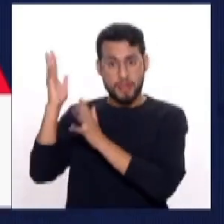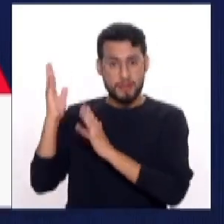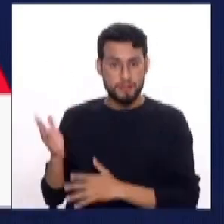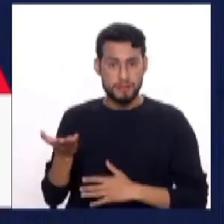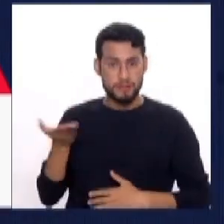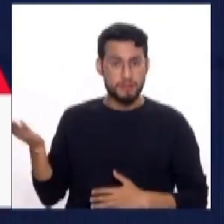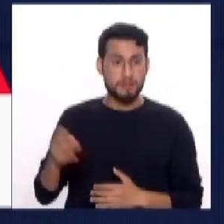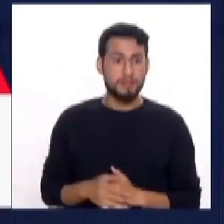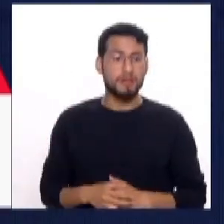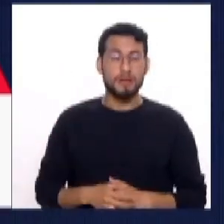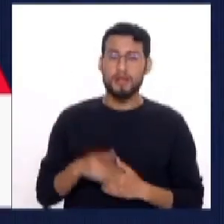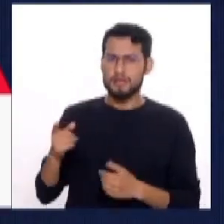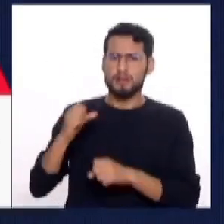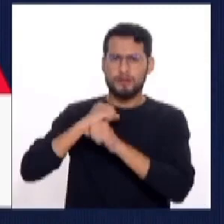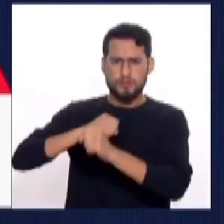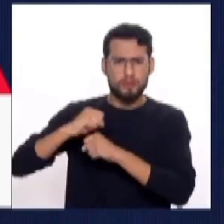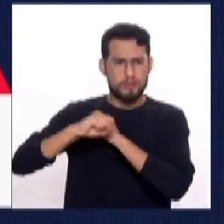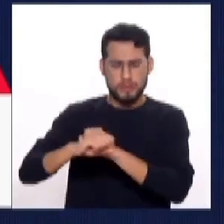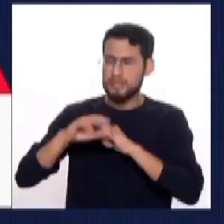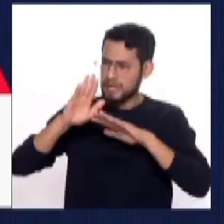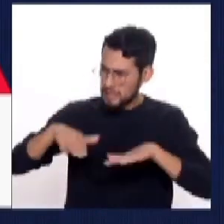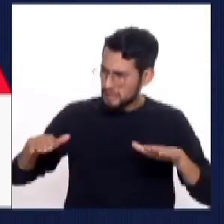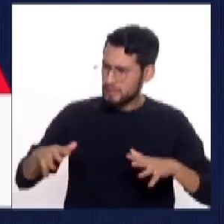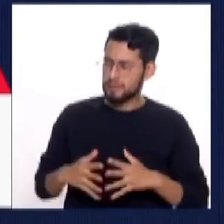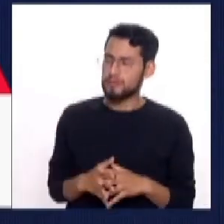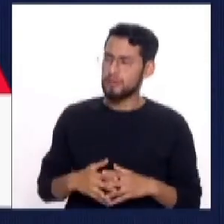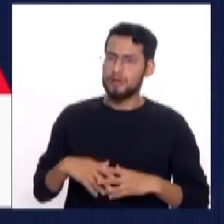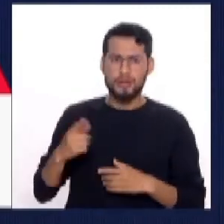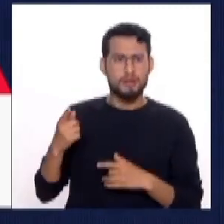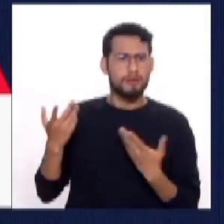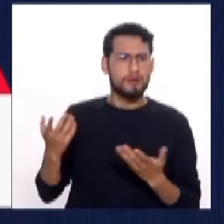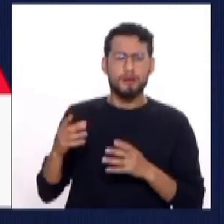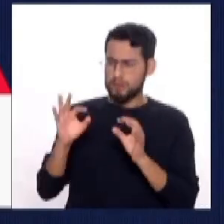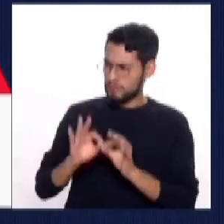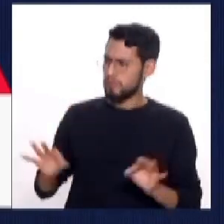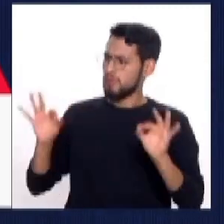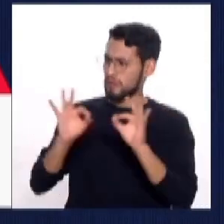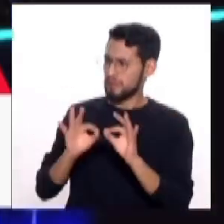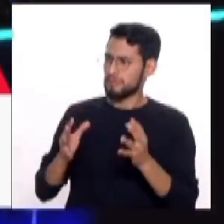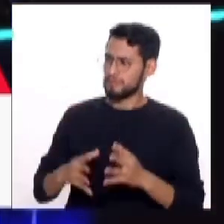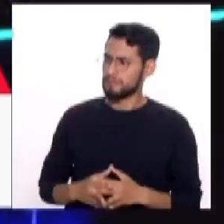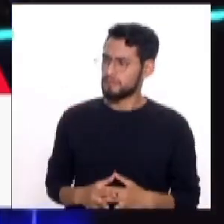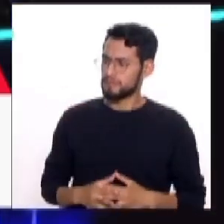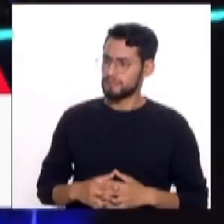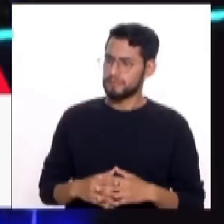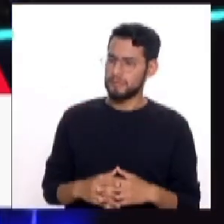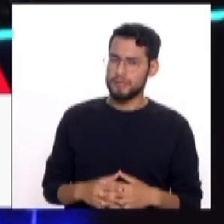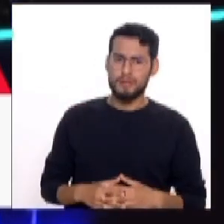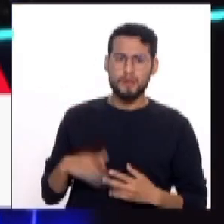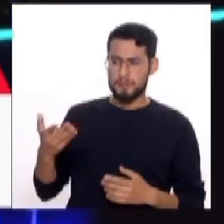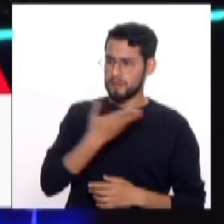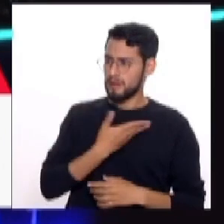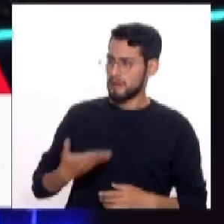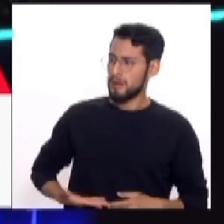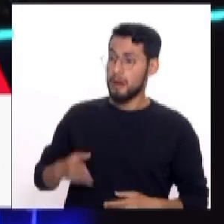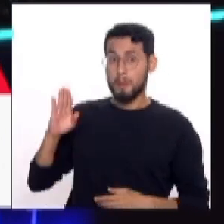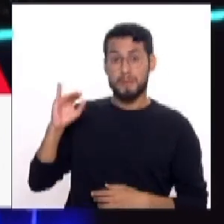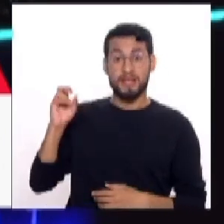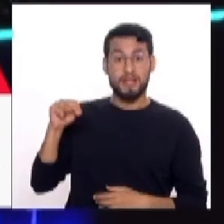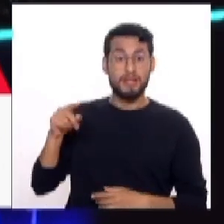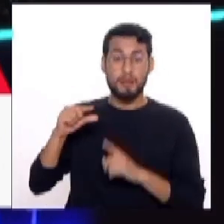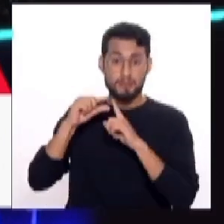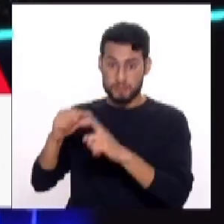aquí seguridad y niños presente lazo es importante que presidente biden ha